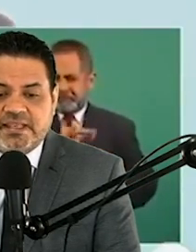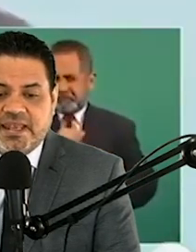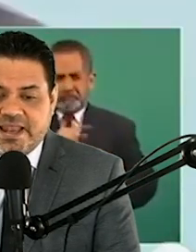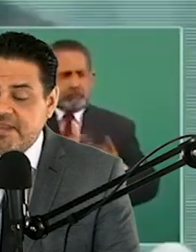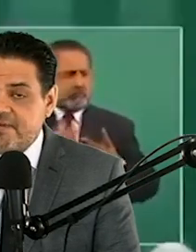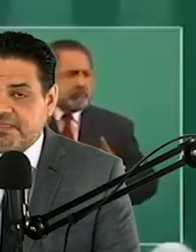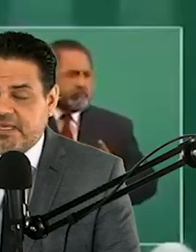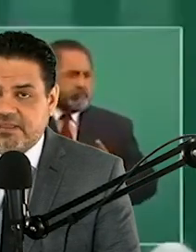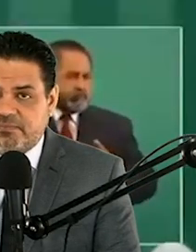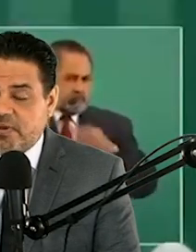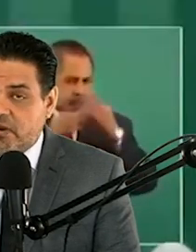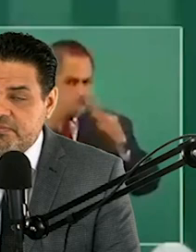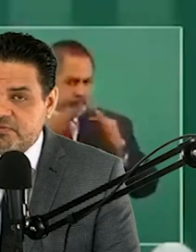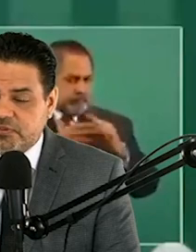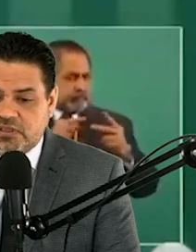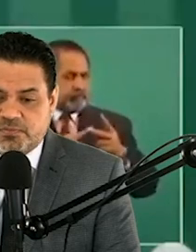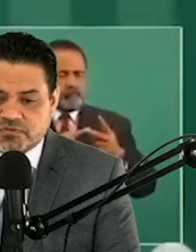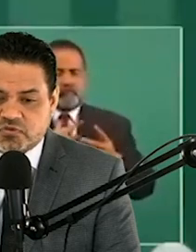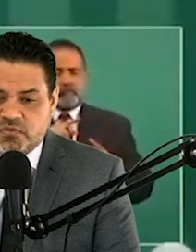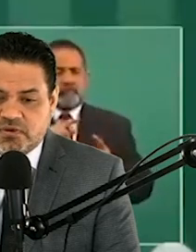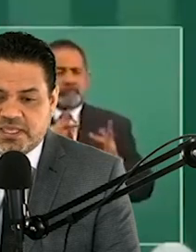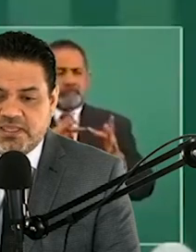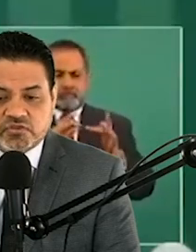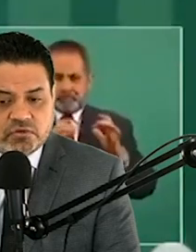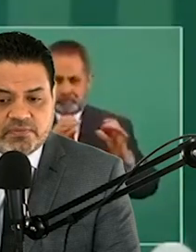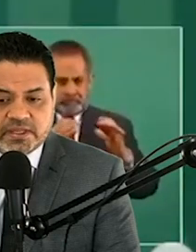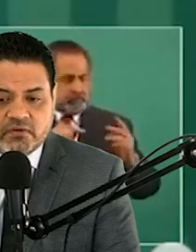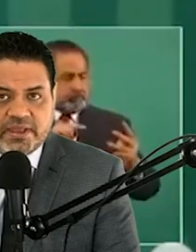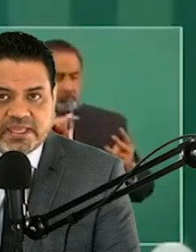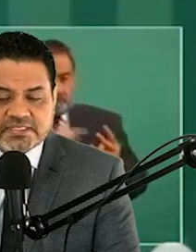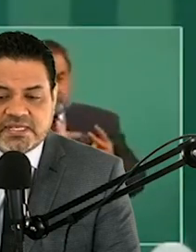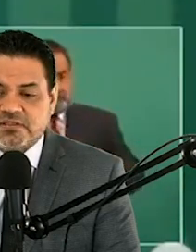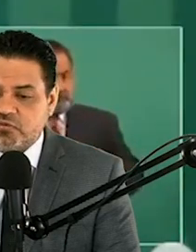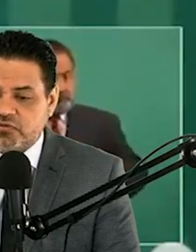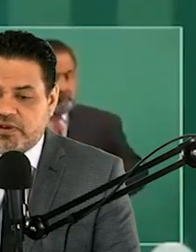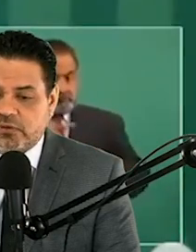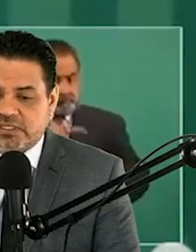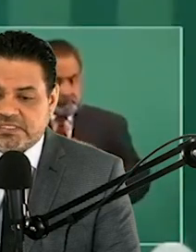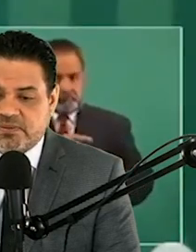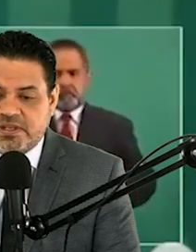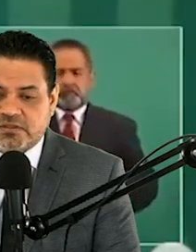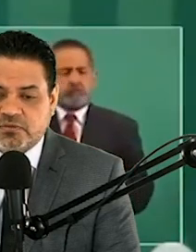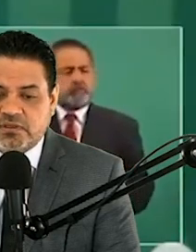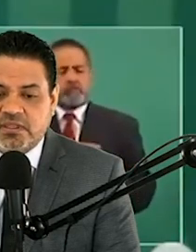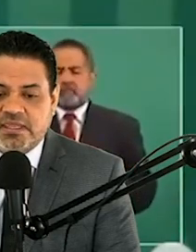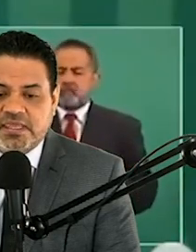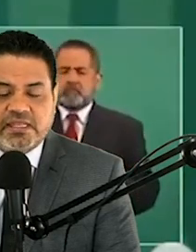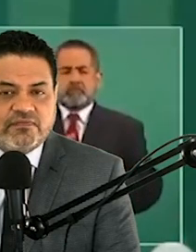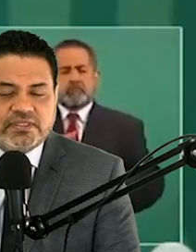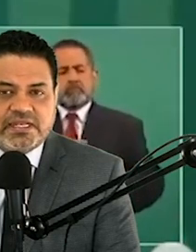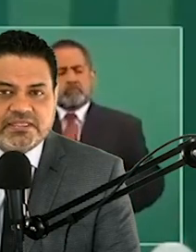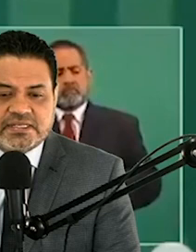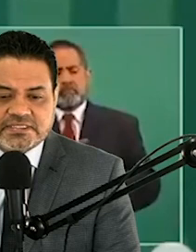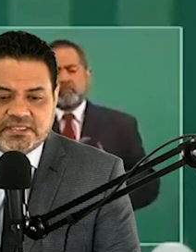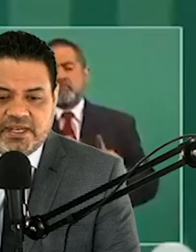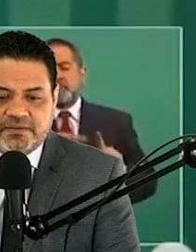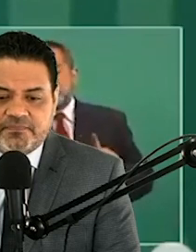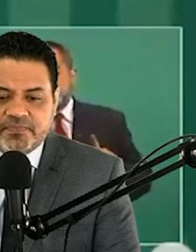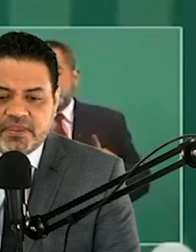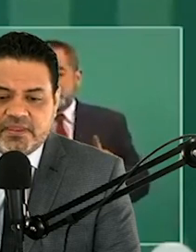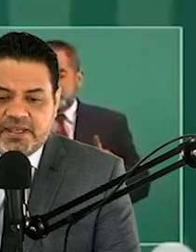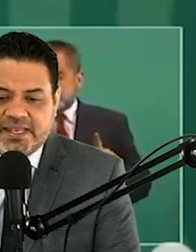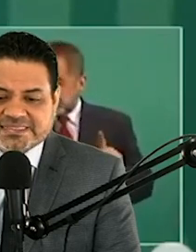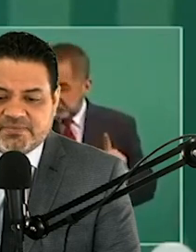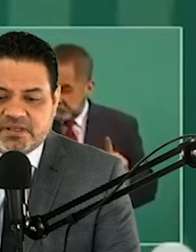la libertad pero al mismo tiempo sostuvo que su gobierno va a crecer sus facultades a plenitud y a defender el interés general